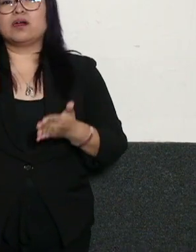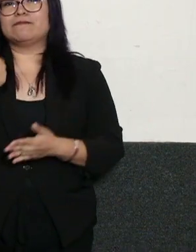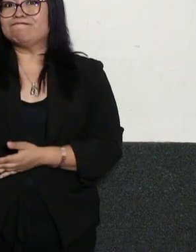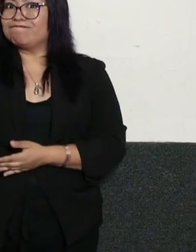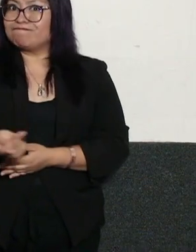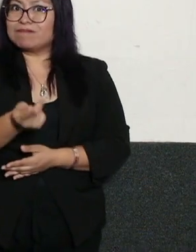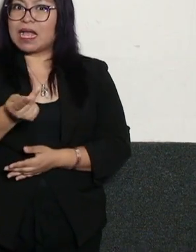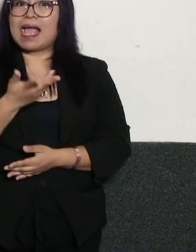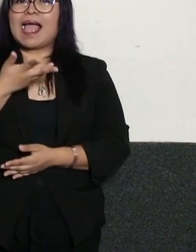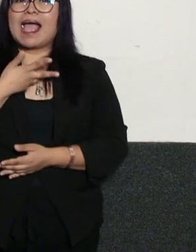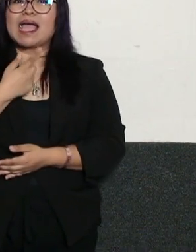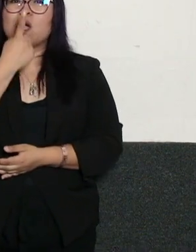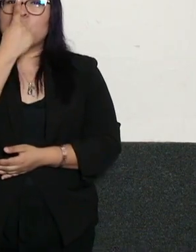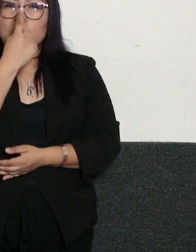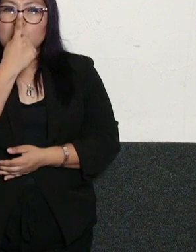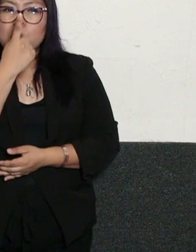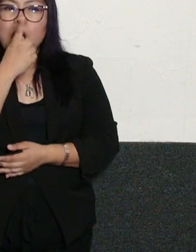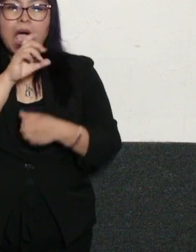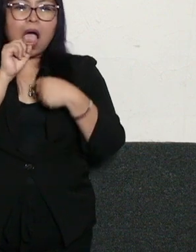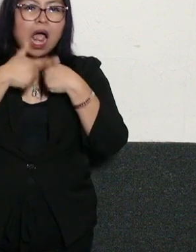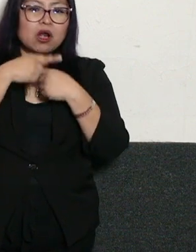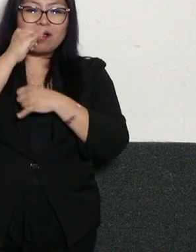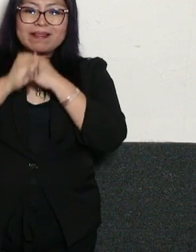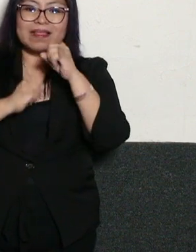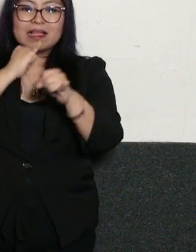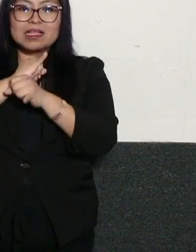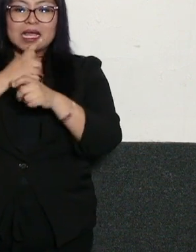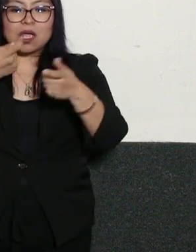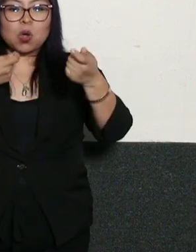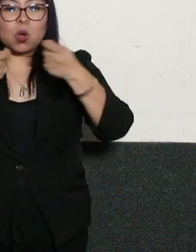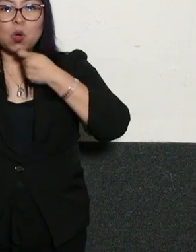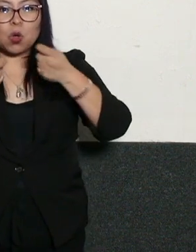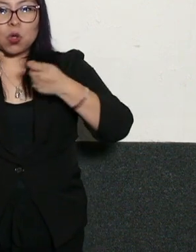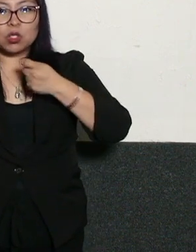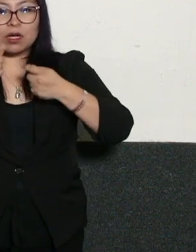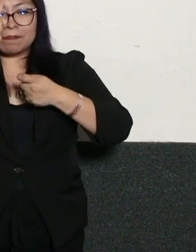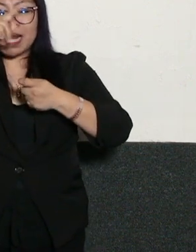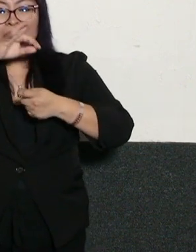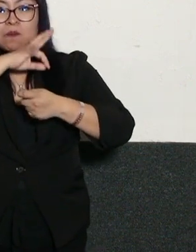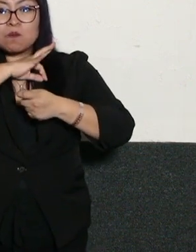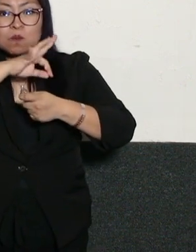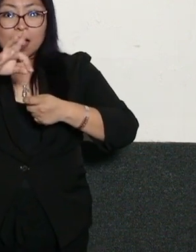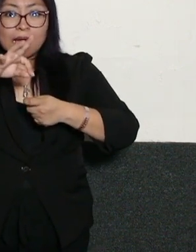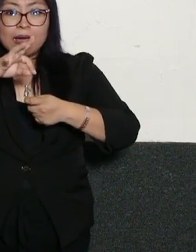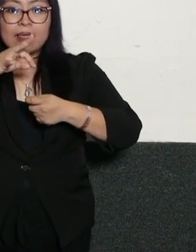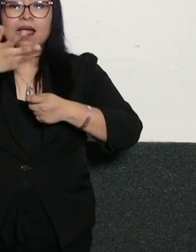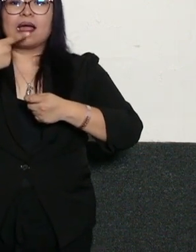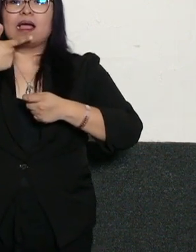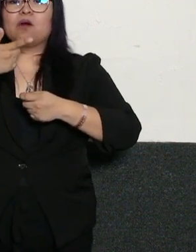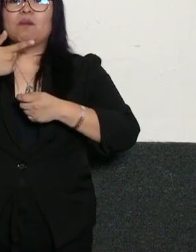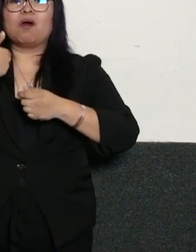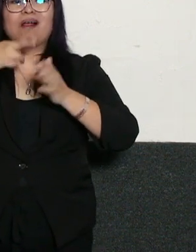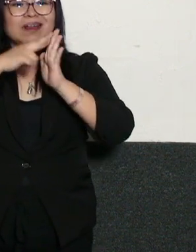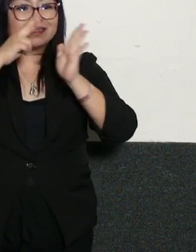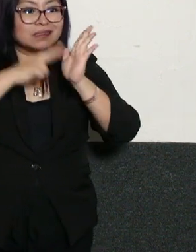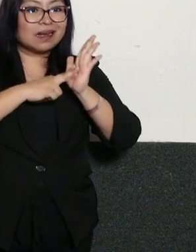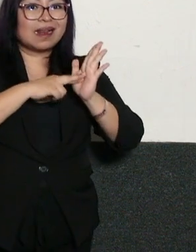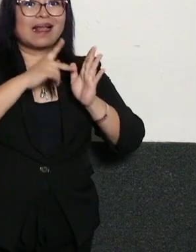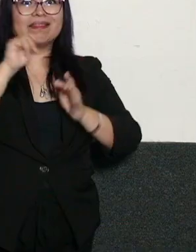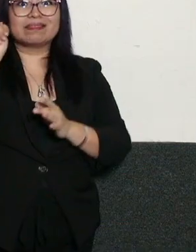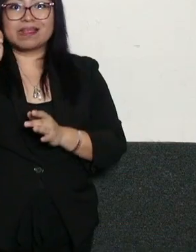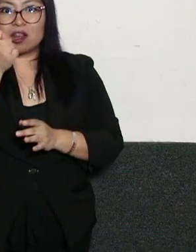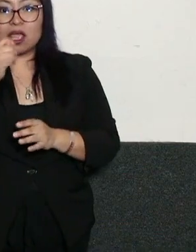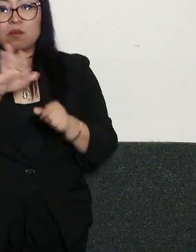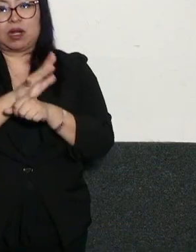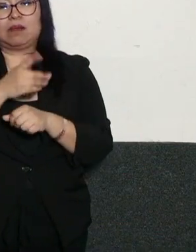algún ente que regule a nivel internacional o que esté planeando regular el mal uso de la tecnología? Porque así como puede